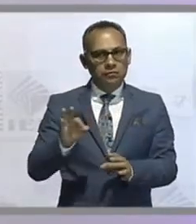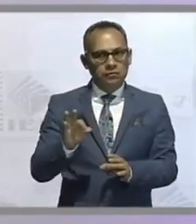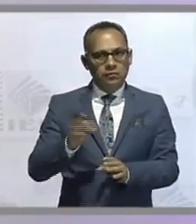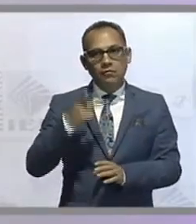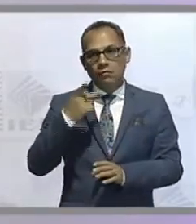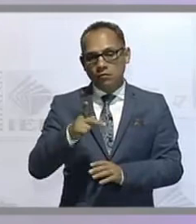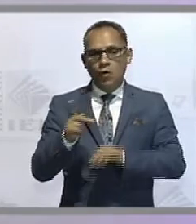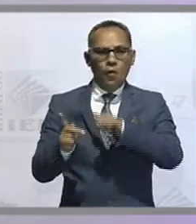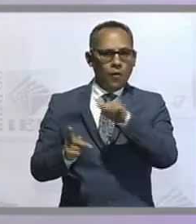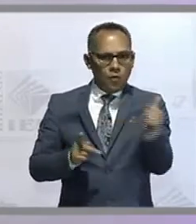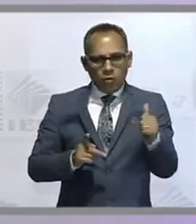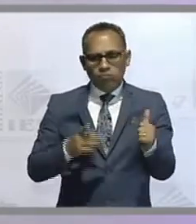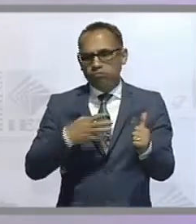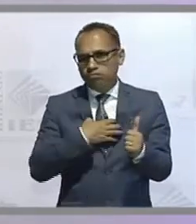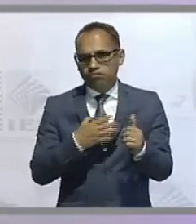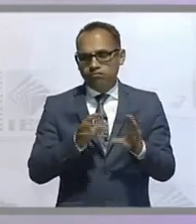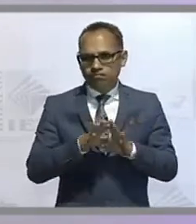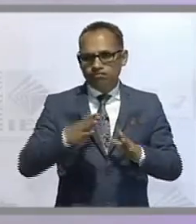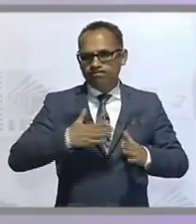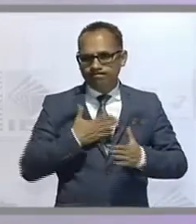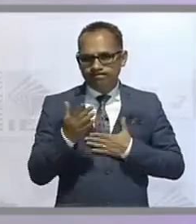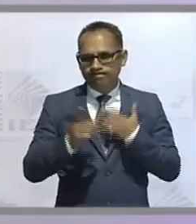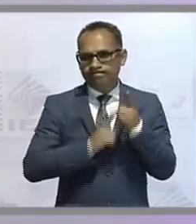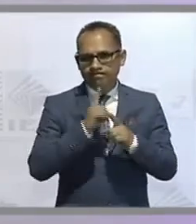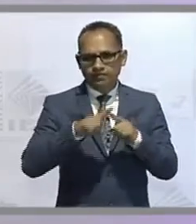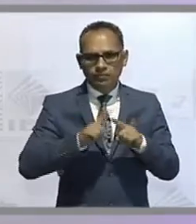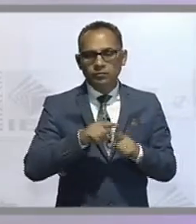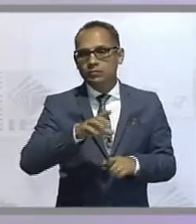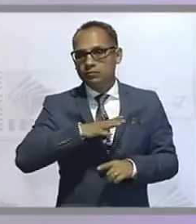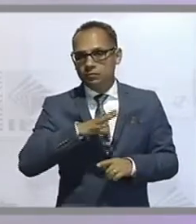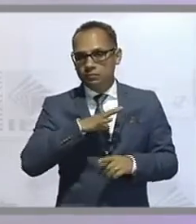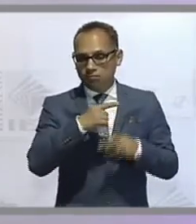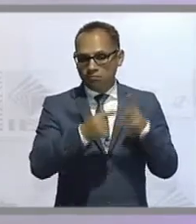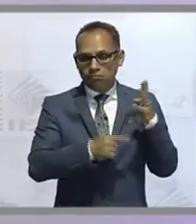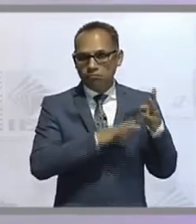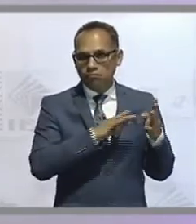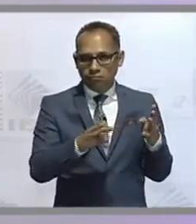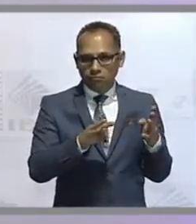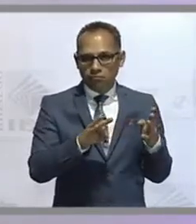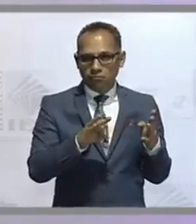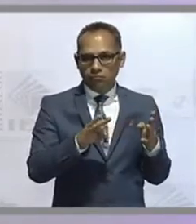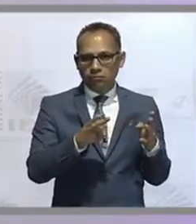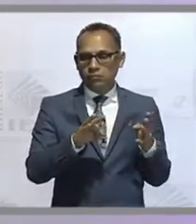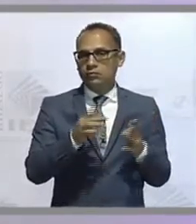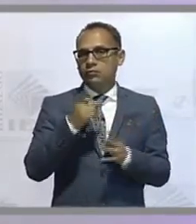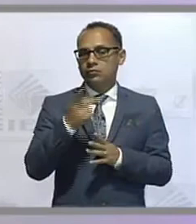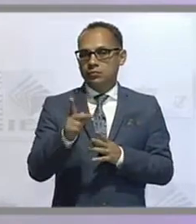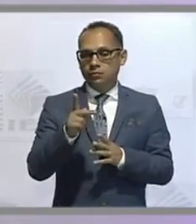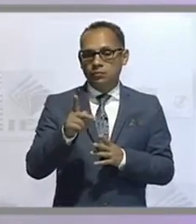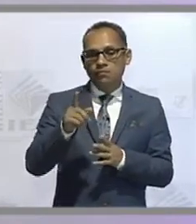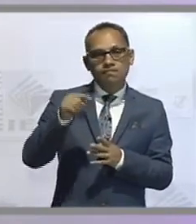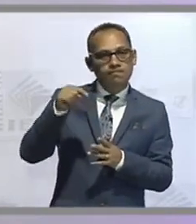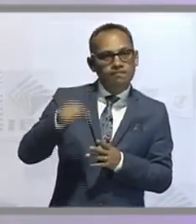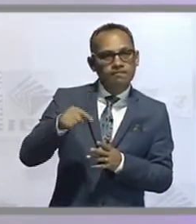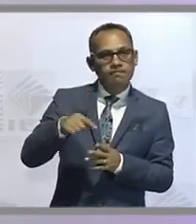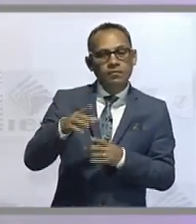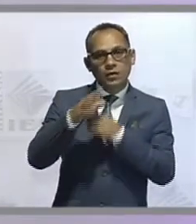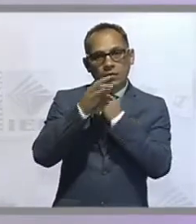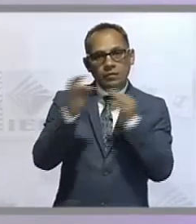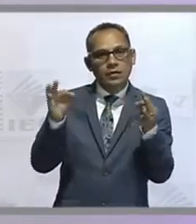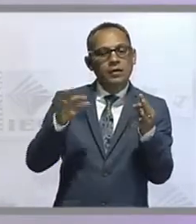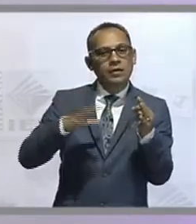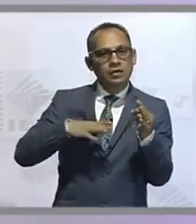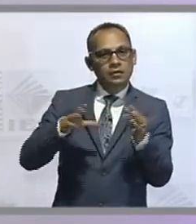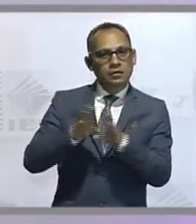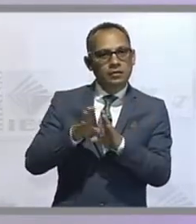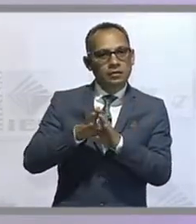cambiar esa situación pero obviamente si hablamos de obesidad no podemos combatirla repartiendo dulce a niños